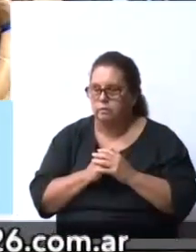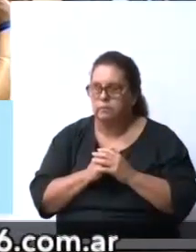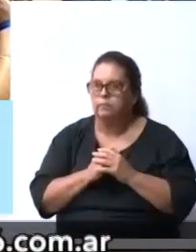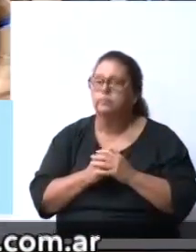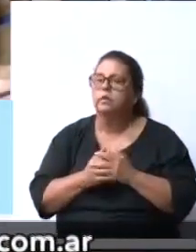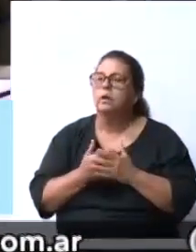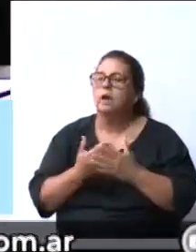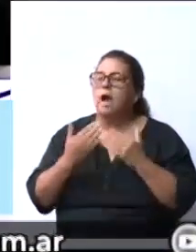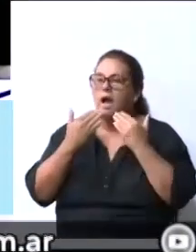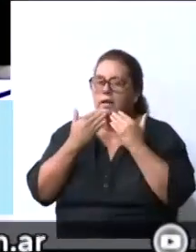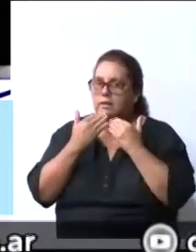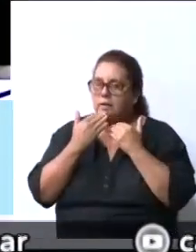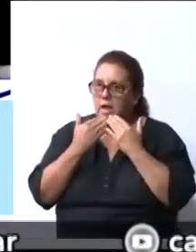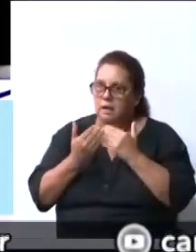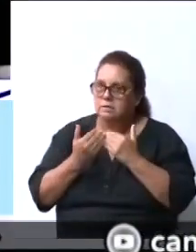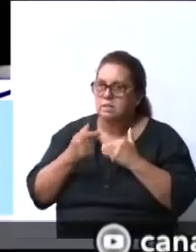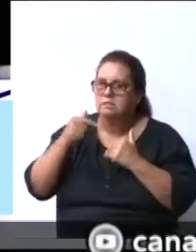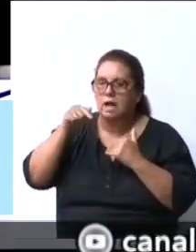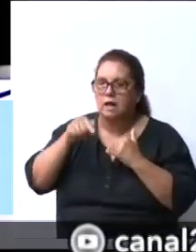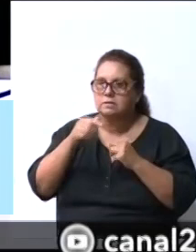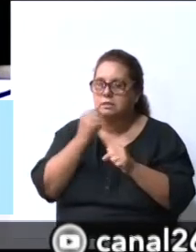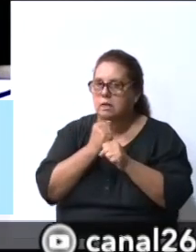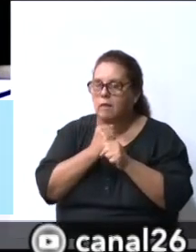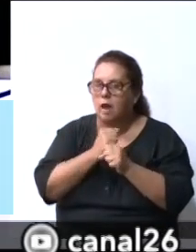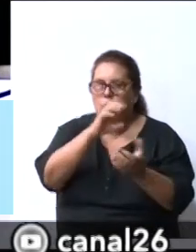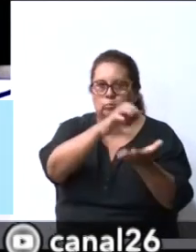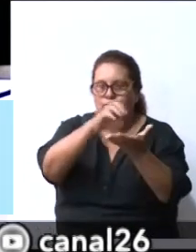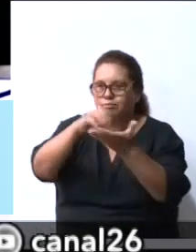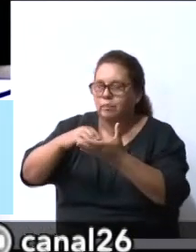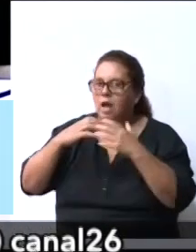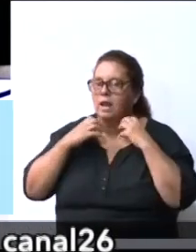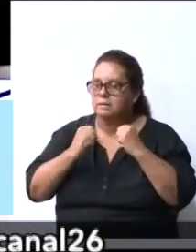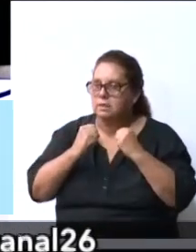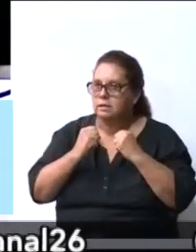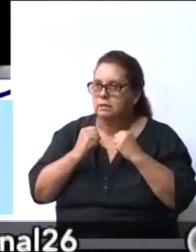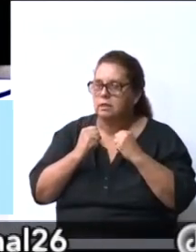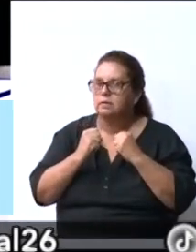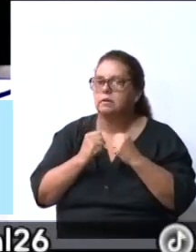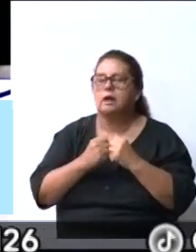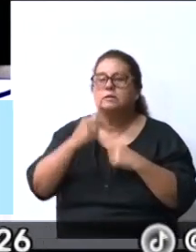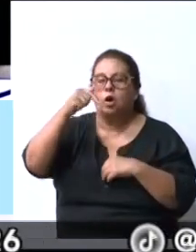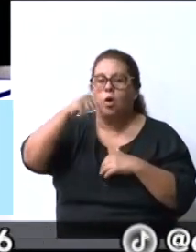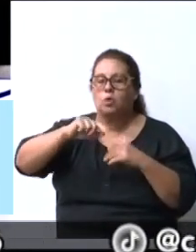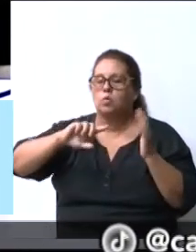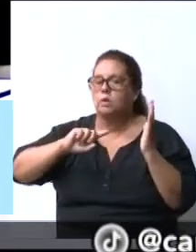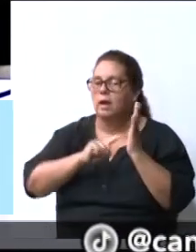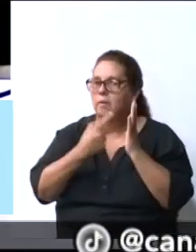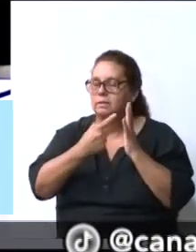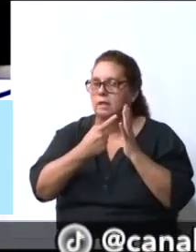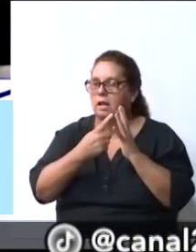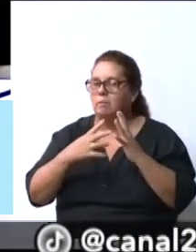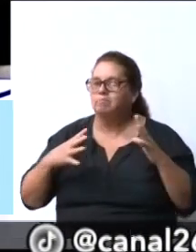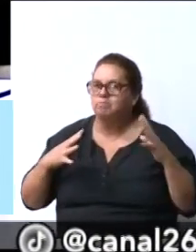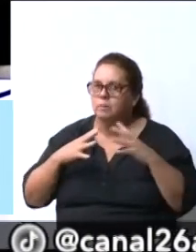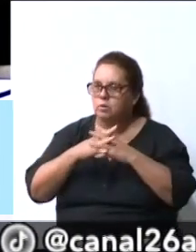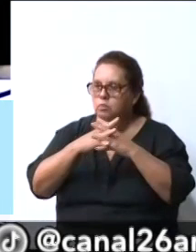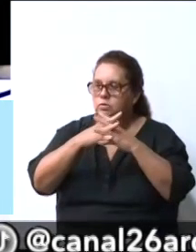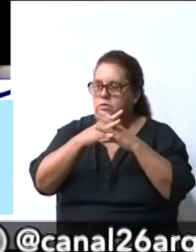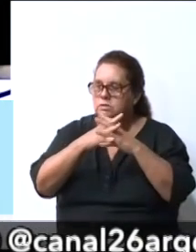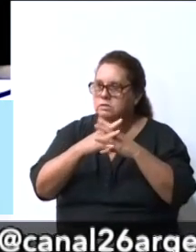Gracias al abordaje que realizamos desde distintas secretarías, hoy somos una de las capitales más inclusivas del mundo, sin